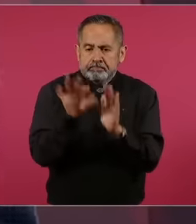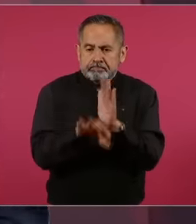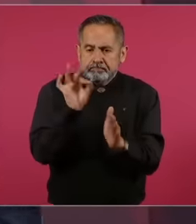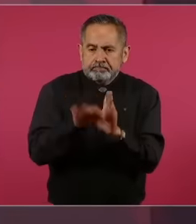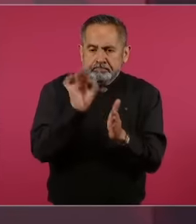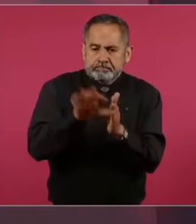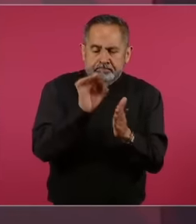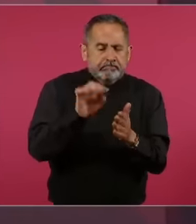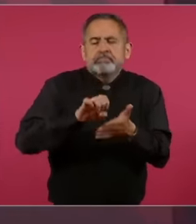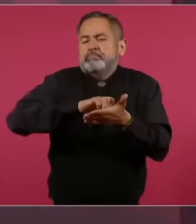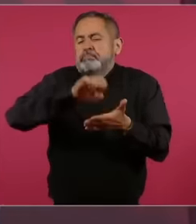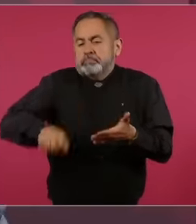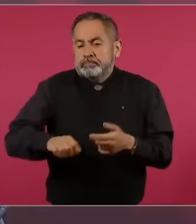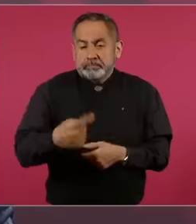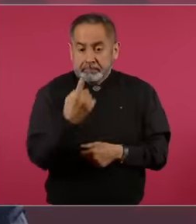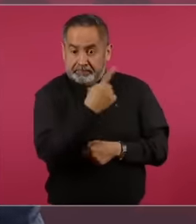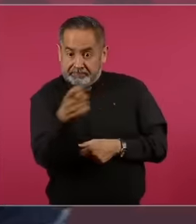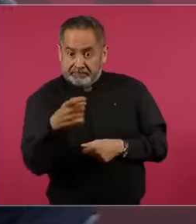Si son 100